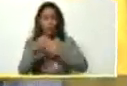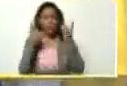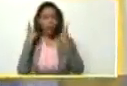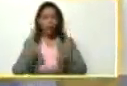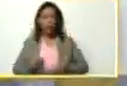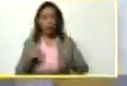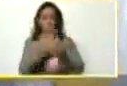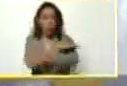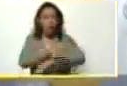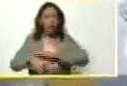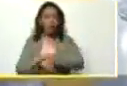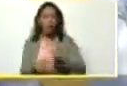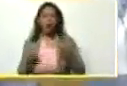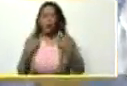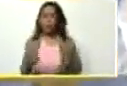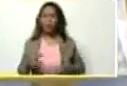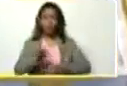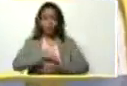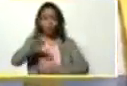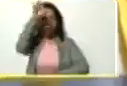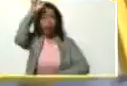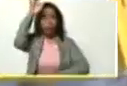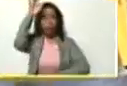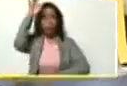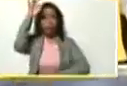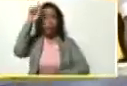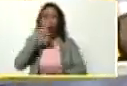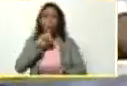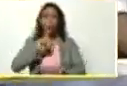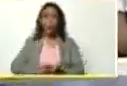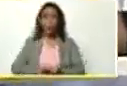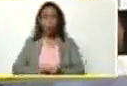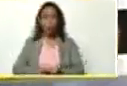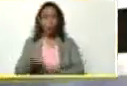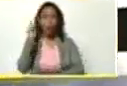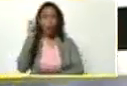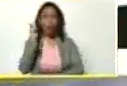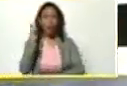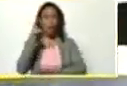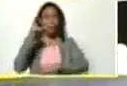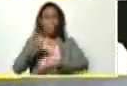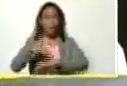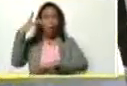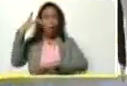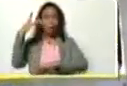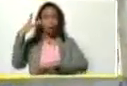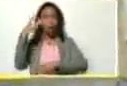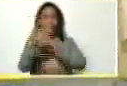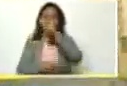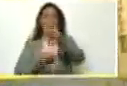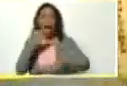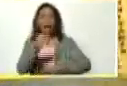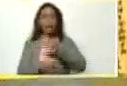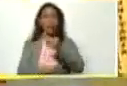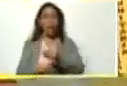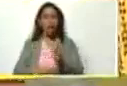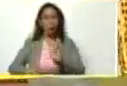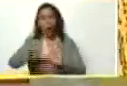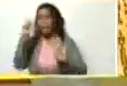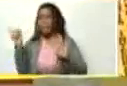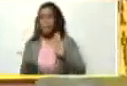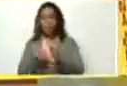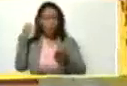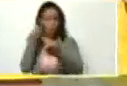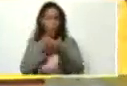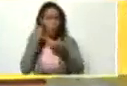ni reposo a sus almas en el cumplimiento de la tarea sagrada de dedicarse por entero a la